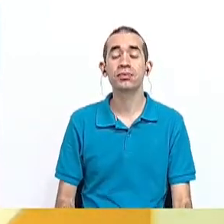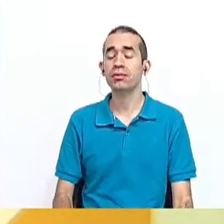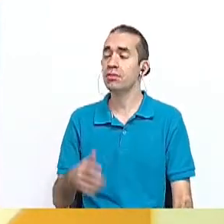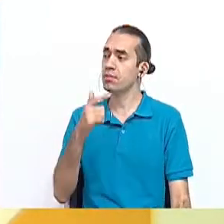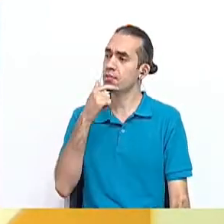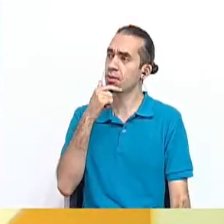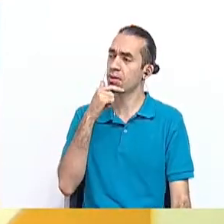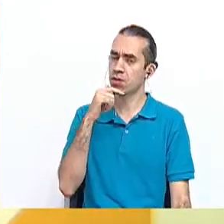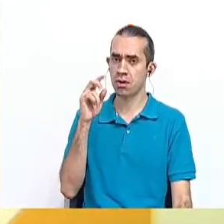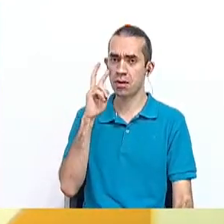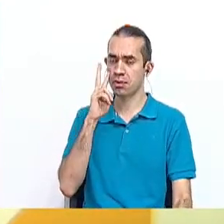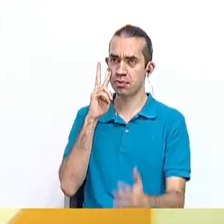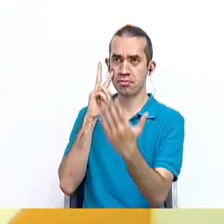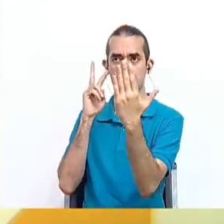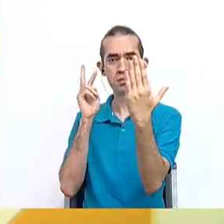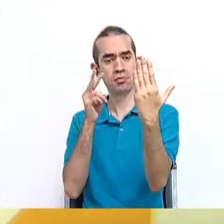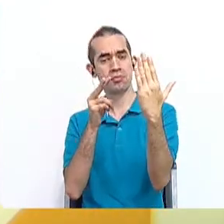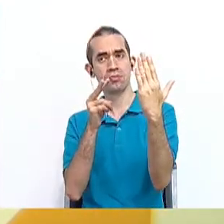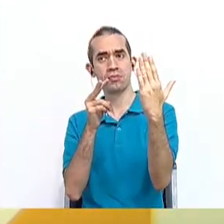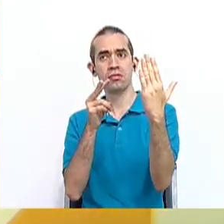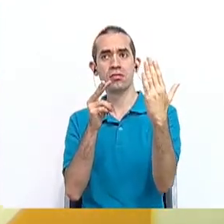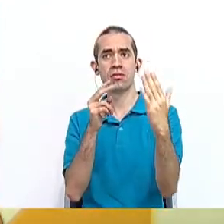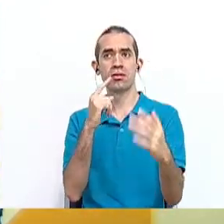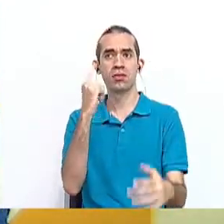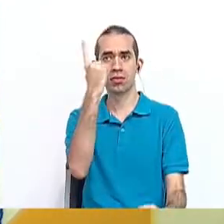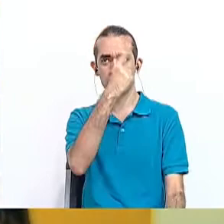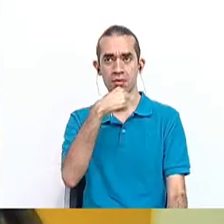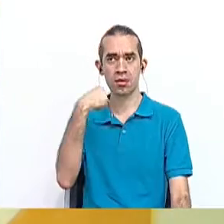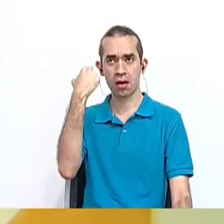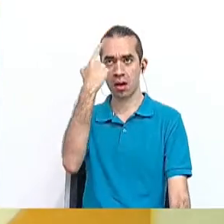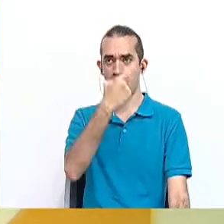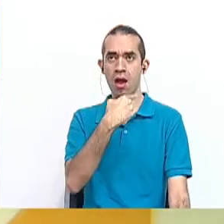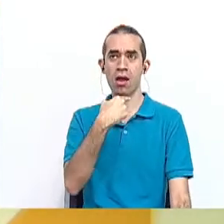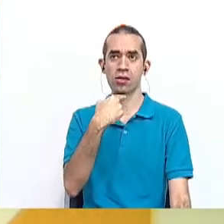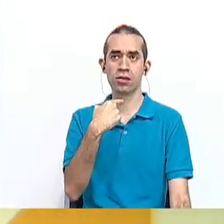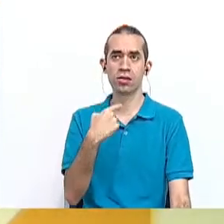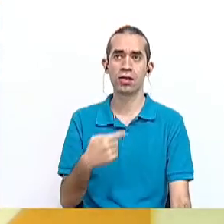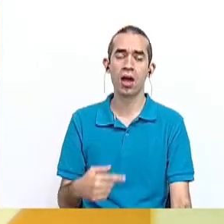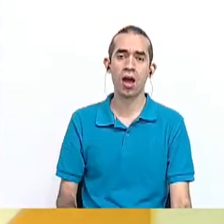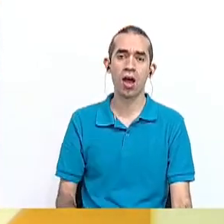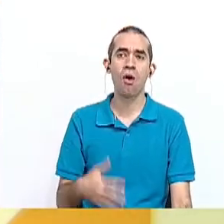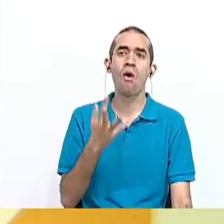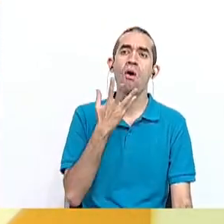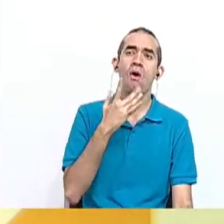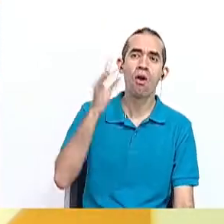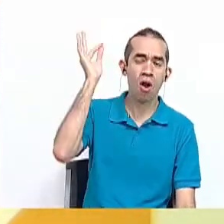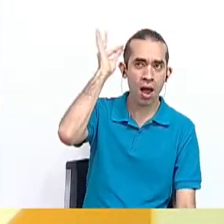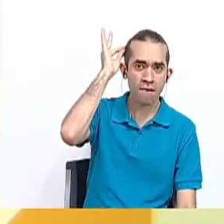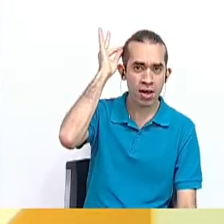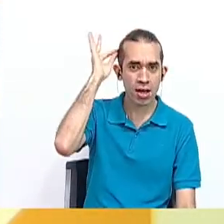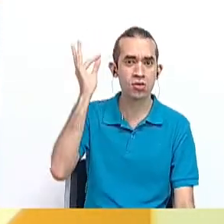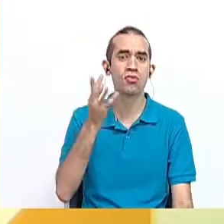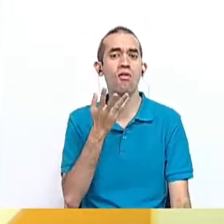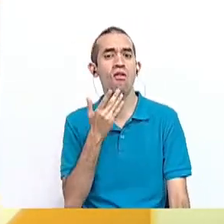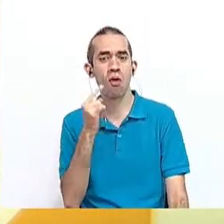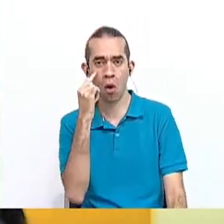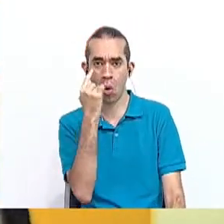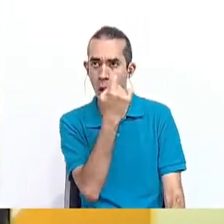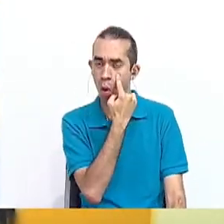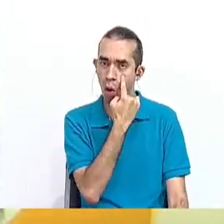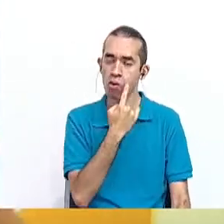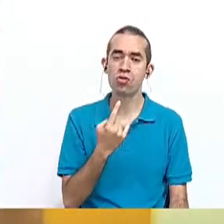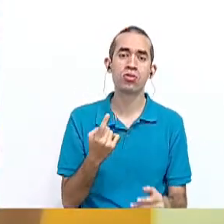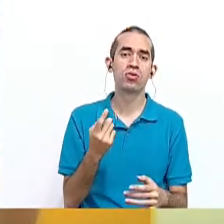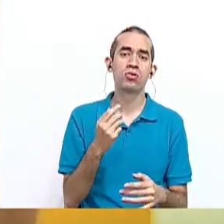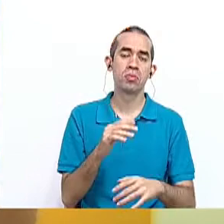Me estaba viendo todas las facciones de mi rostro, el color del cabello, de los ojos, de la